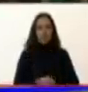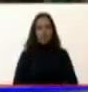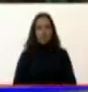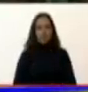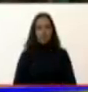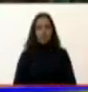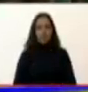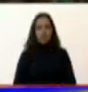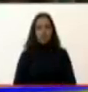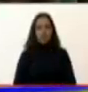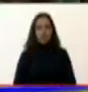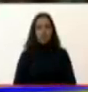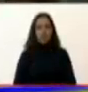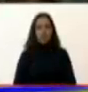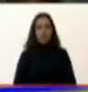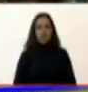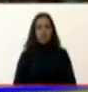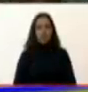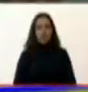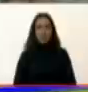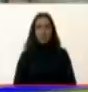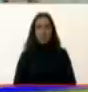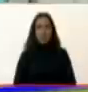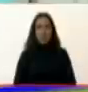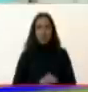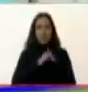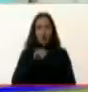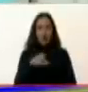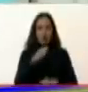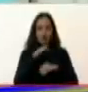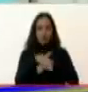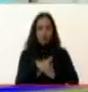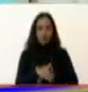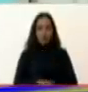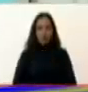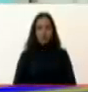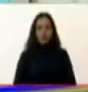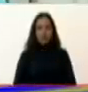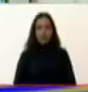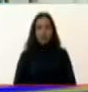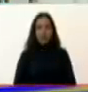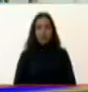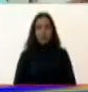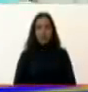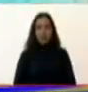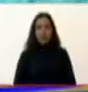Bueno, Jorge Rodríguez Gómez, mira, Gloria.